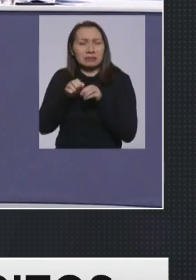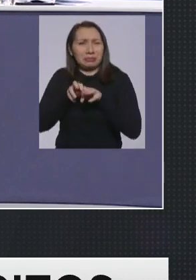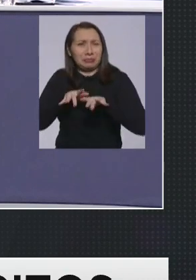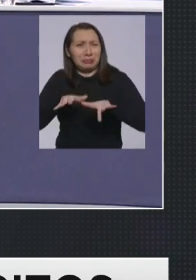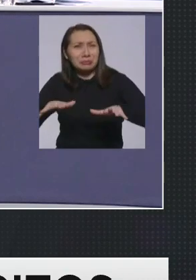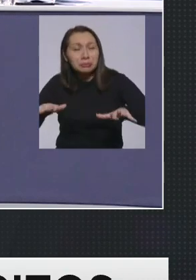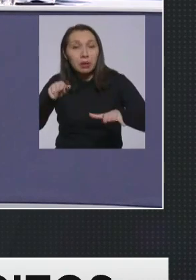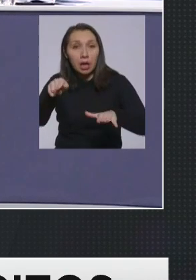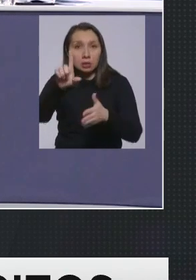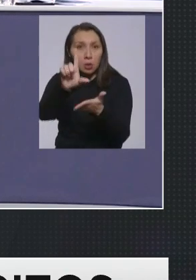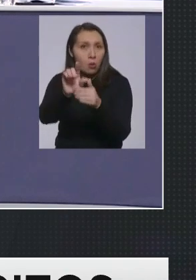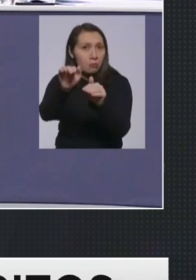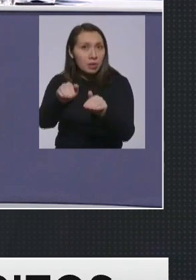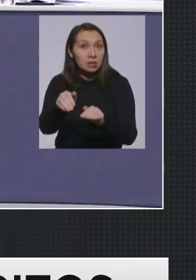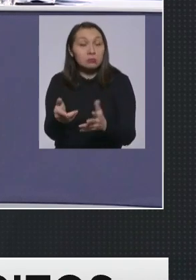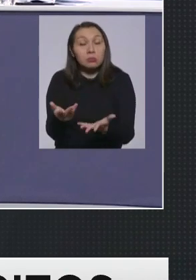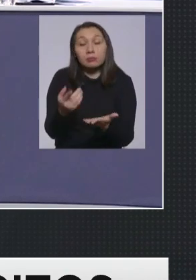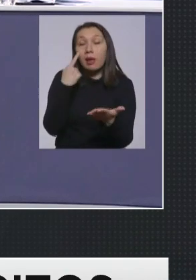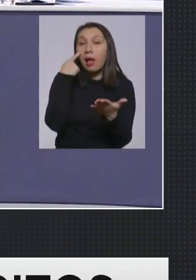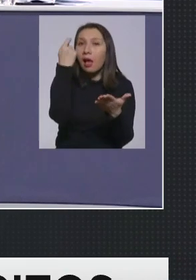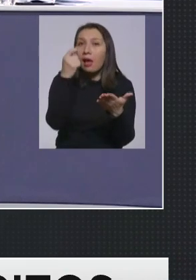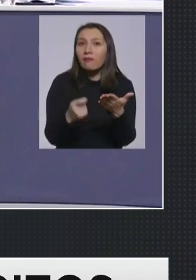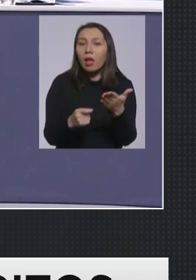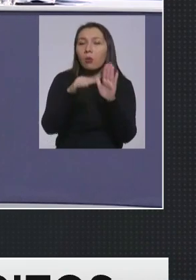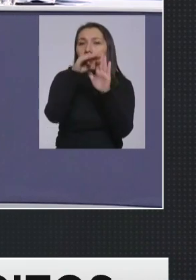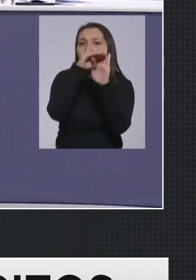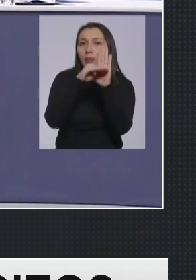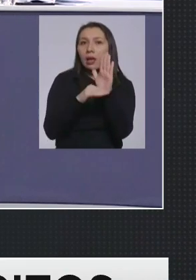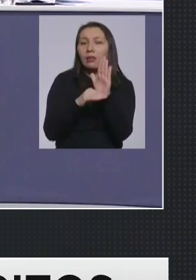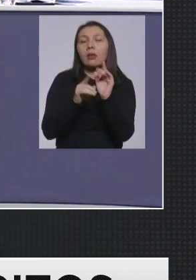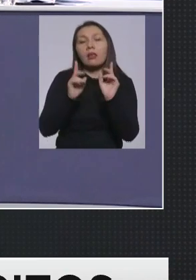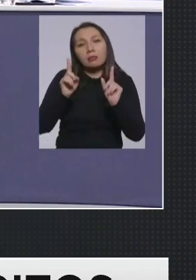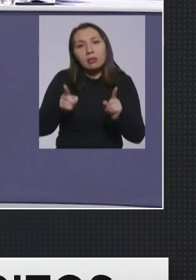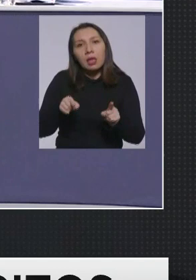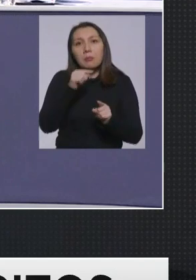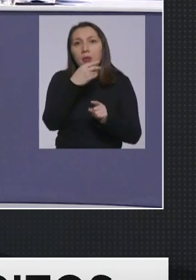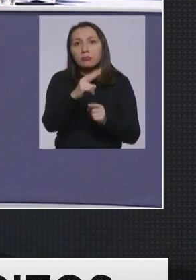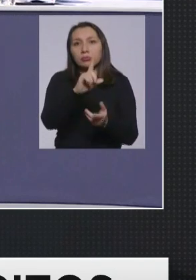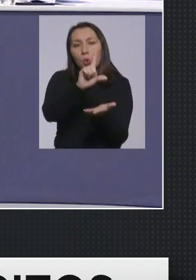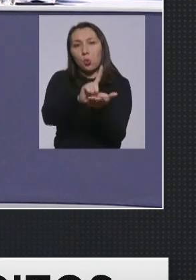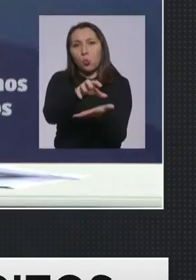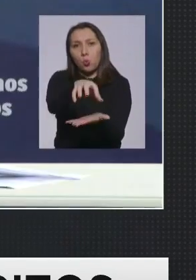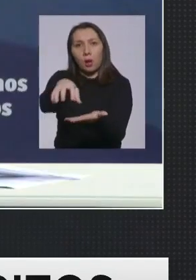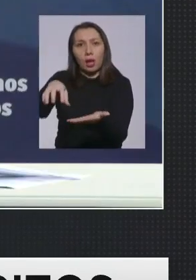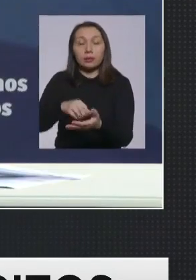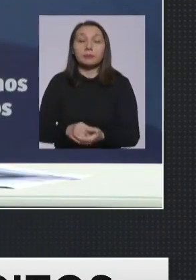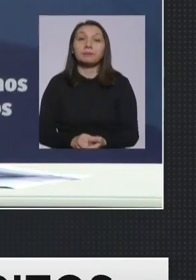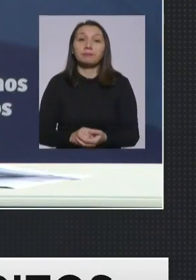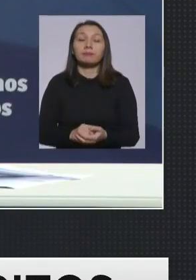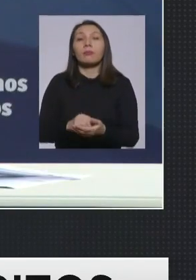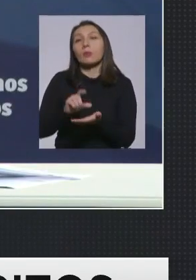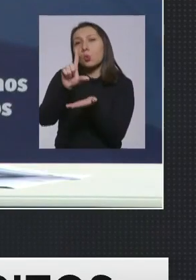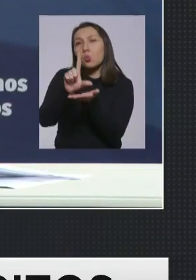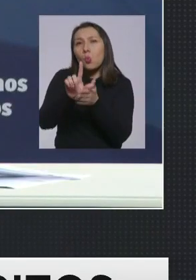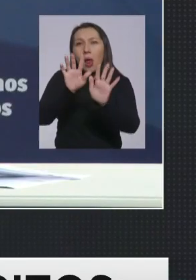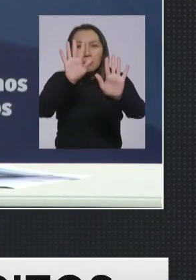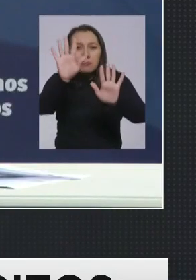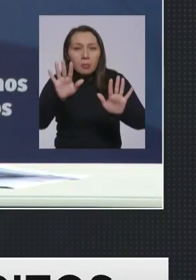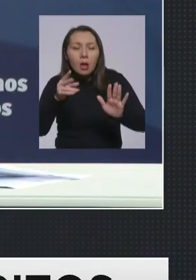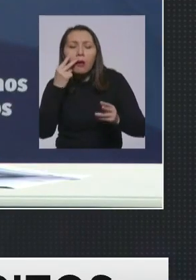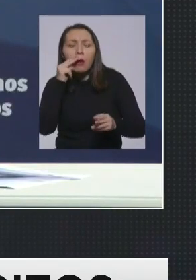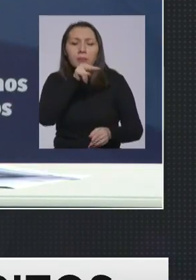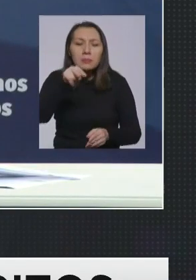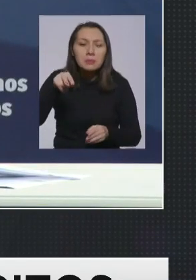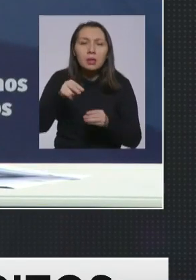en esos lugares y se evalúan medidas respectivas para esas zonas los mapas de modo que